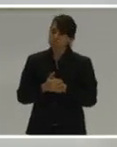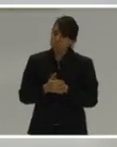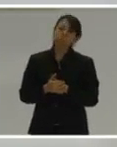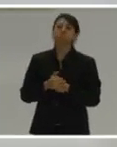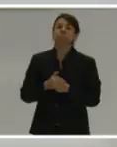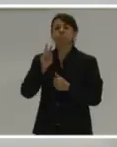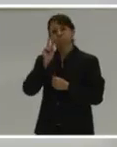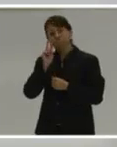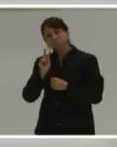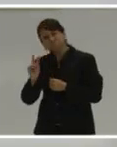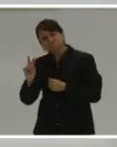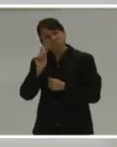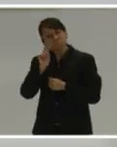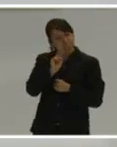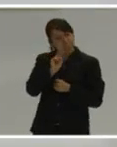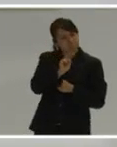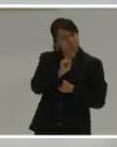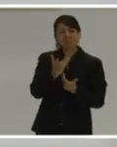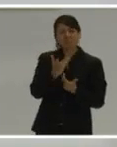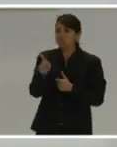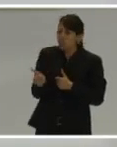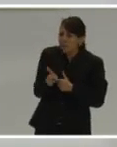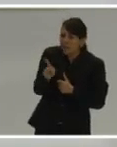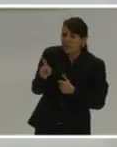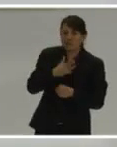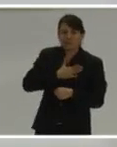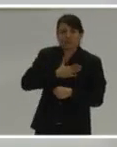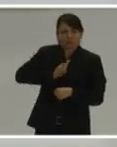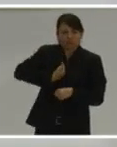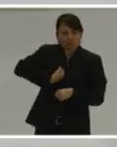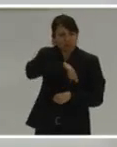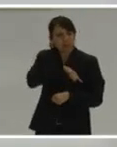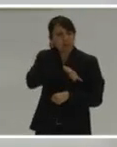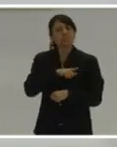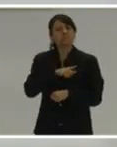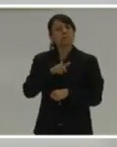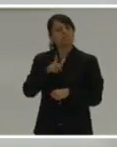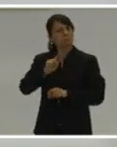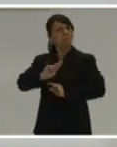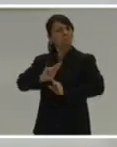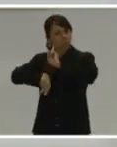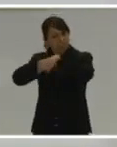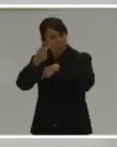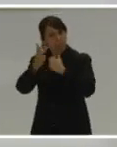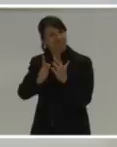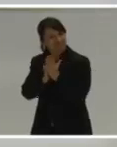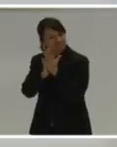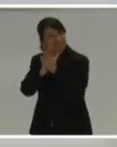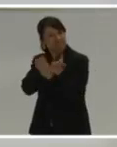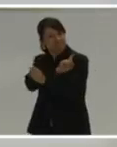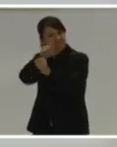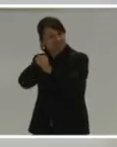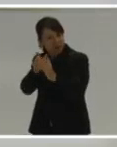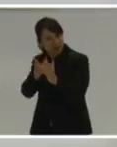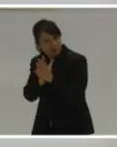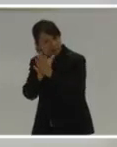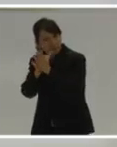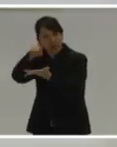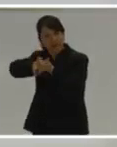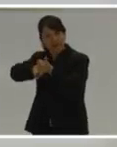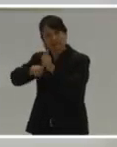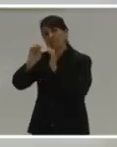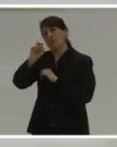en diferentes eventos, se participa en las Naciones Unidas, ¿no? Y